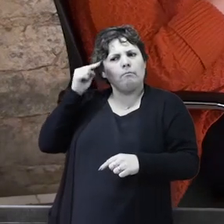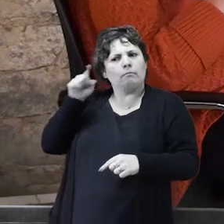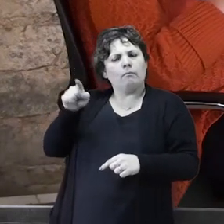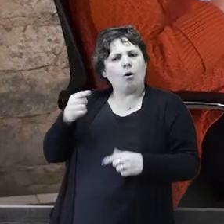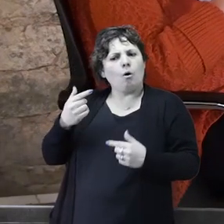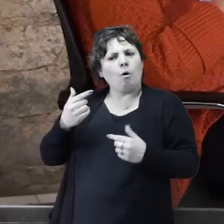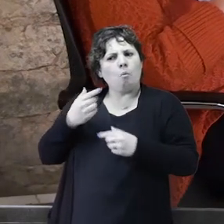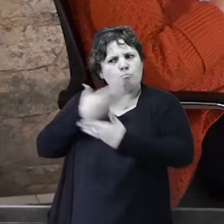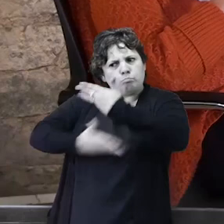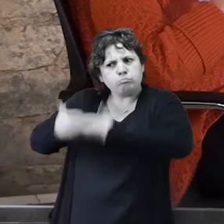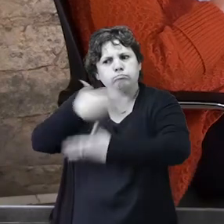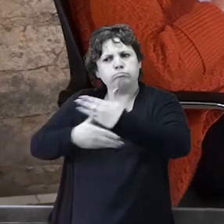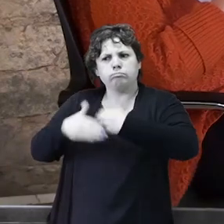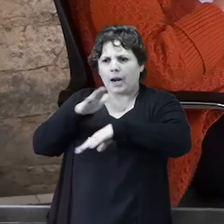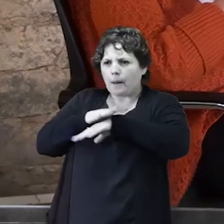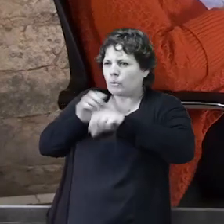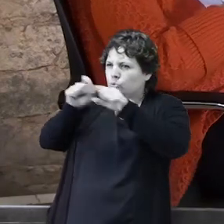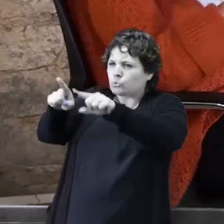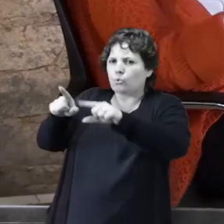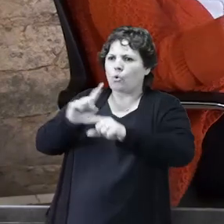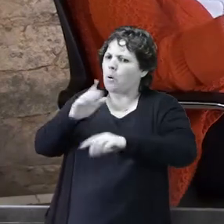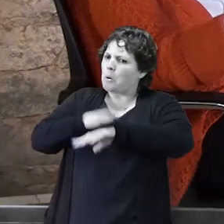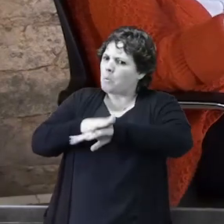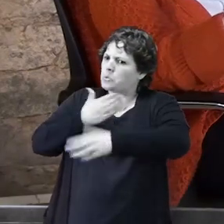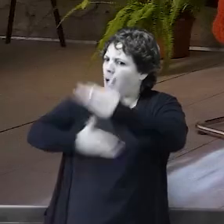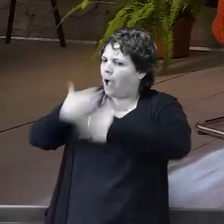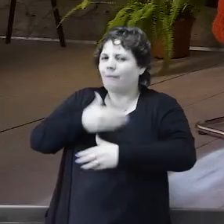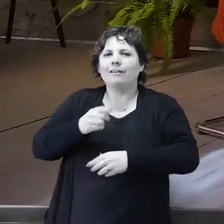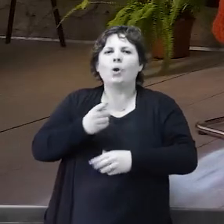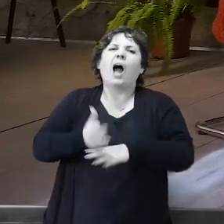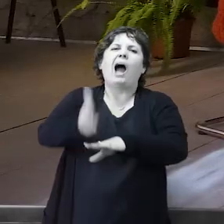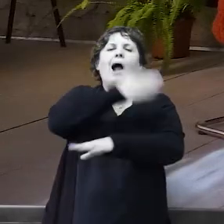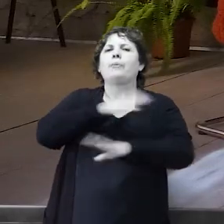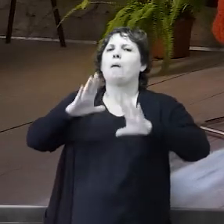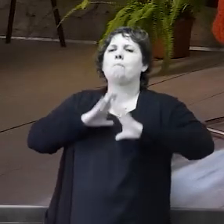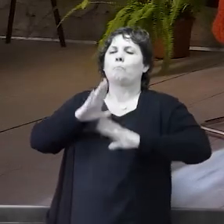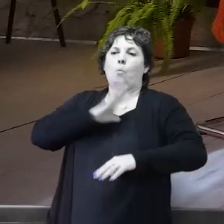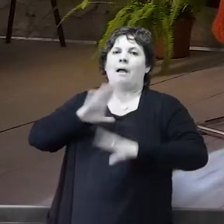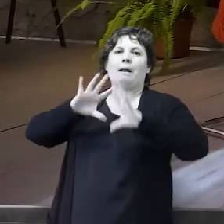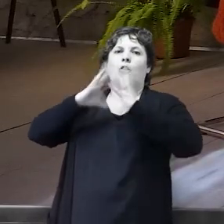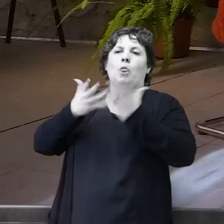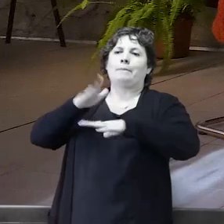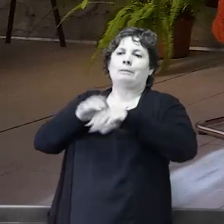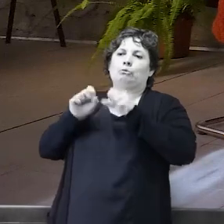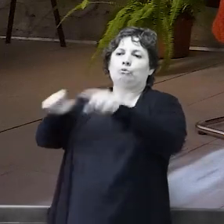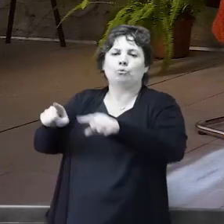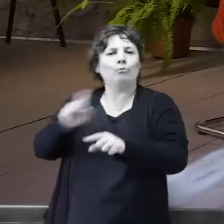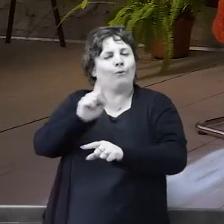de compartir una responsabilidad que históricamente había sido asignada a las mujeres y que hoy empieza a